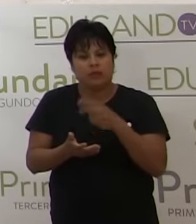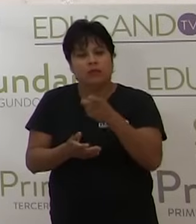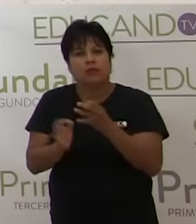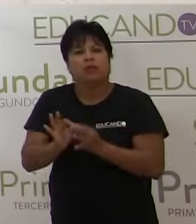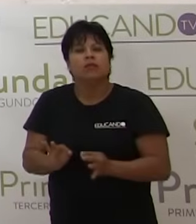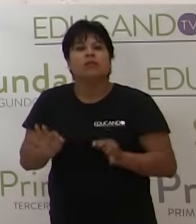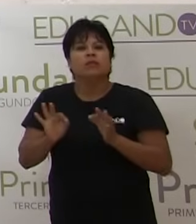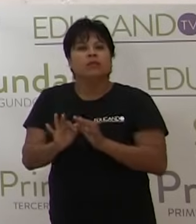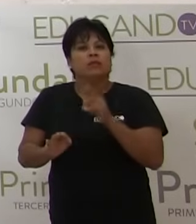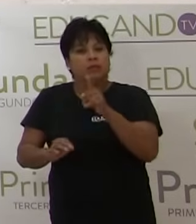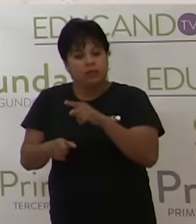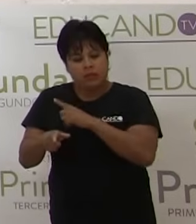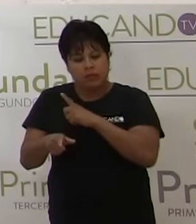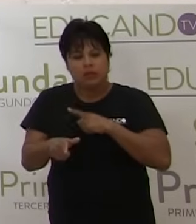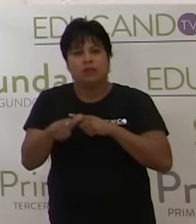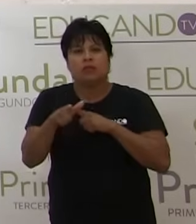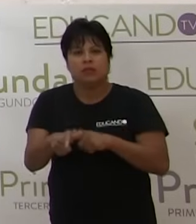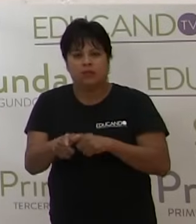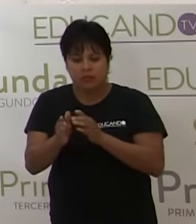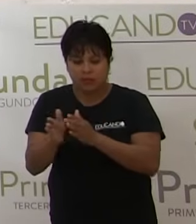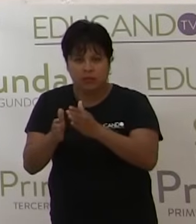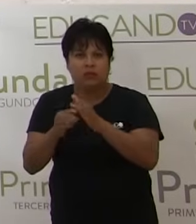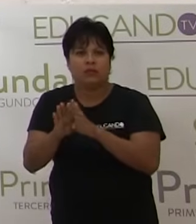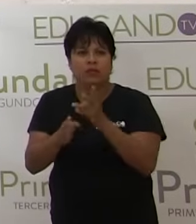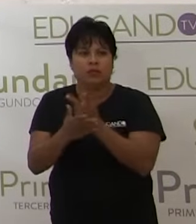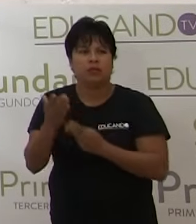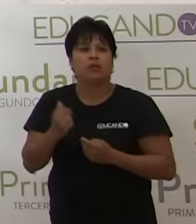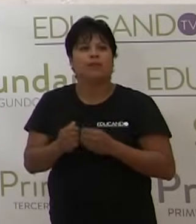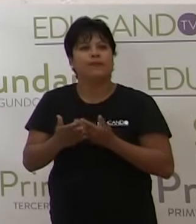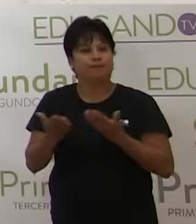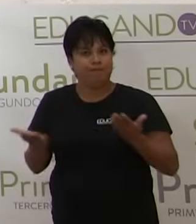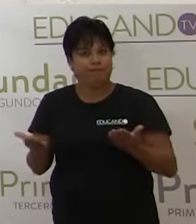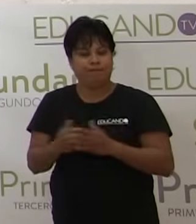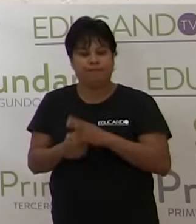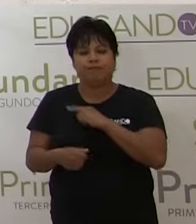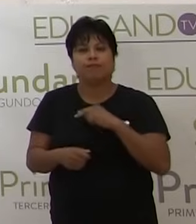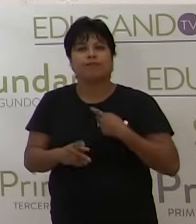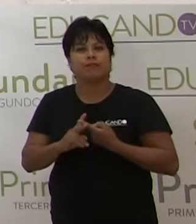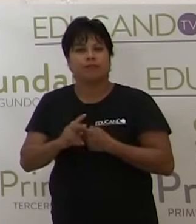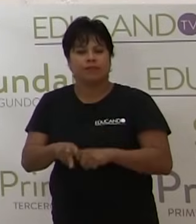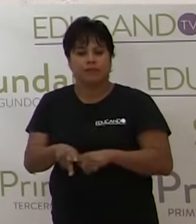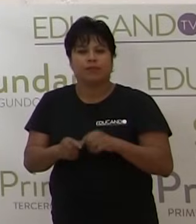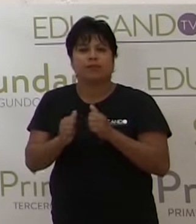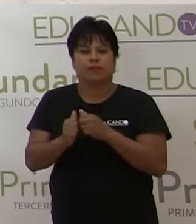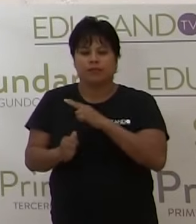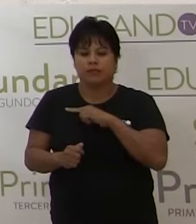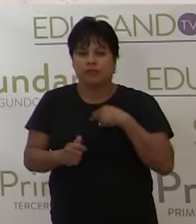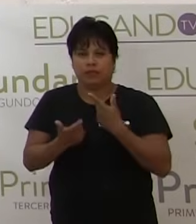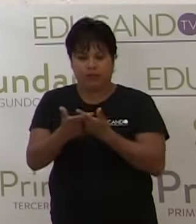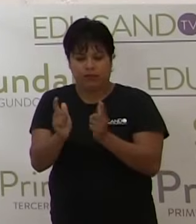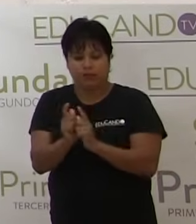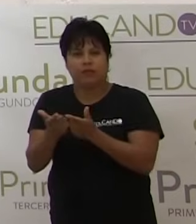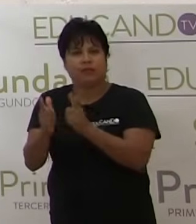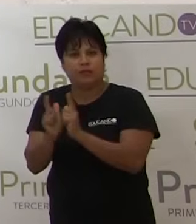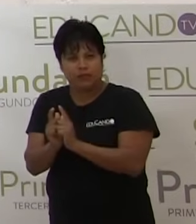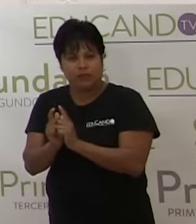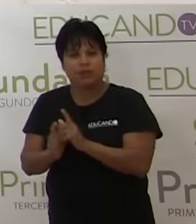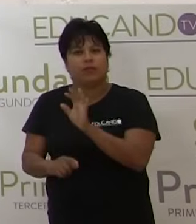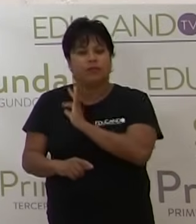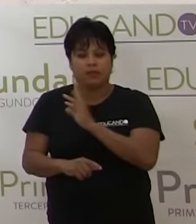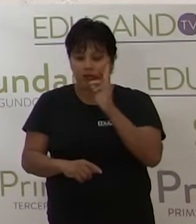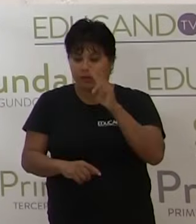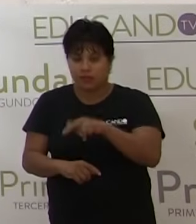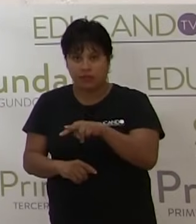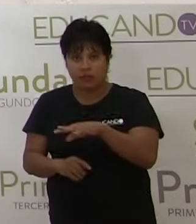importante que tú sigas la continuidad de nuestros programas Ahora sí vamos a empezar con nuestras colecciones si puedes ver